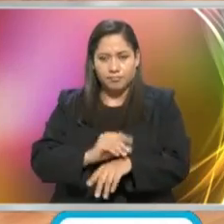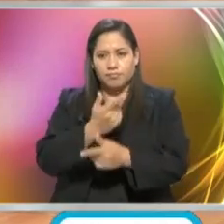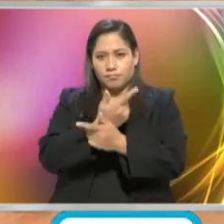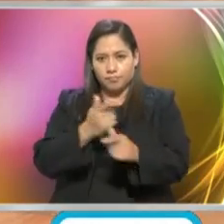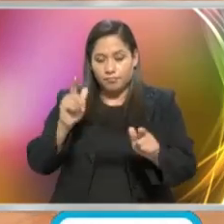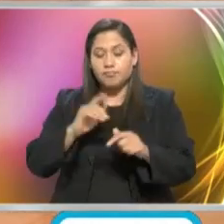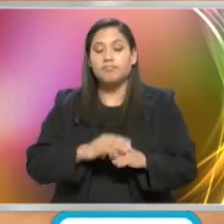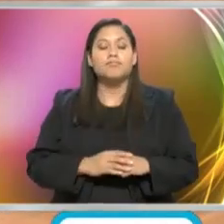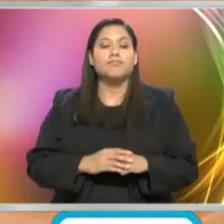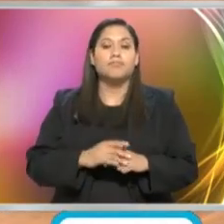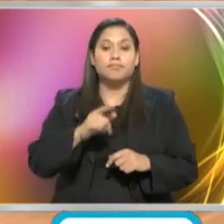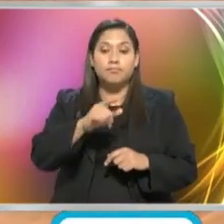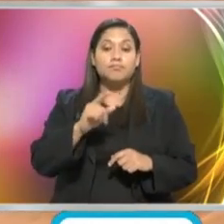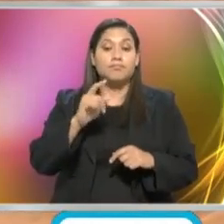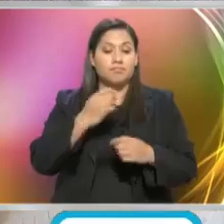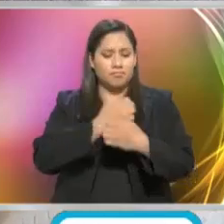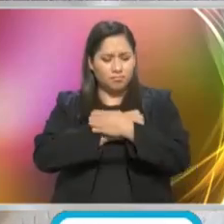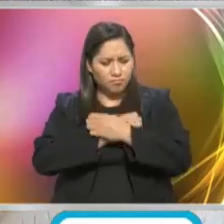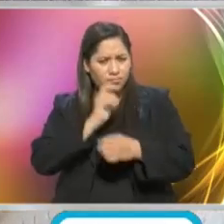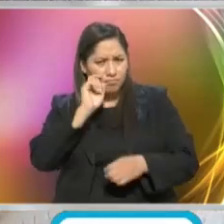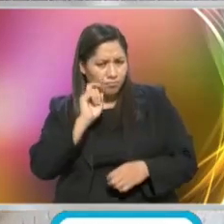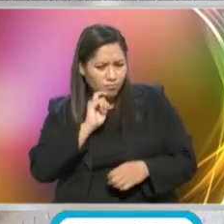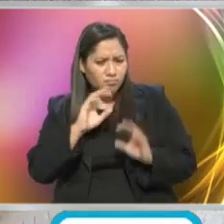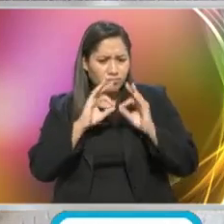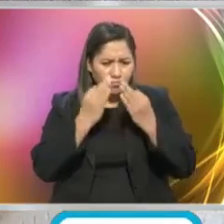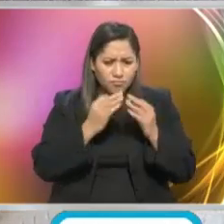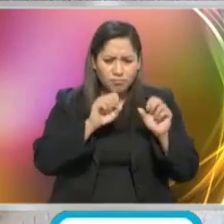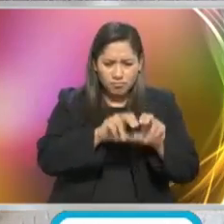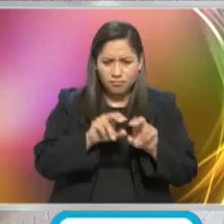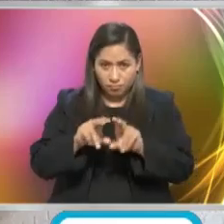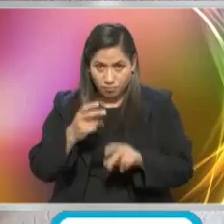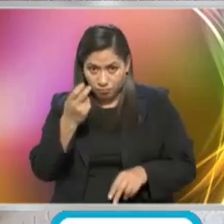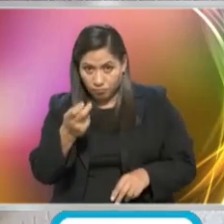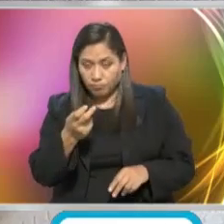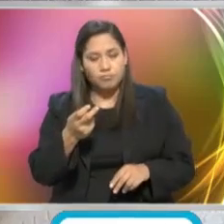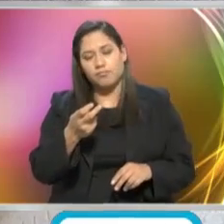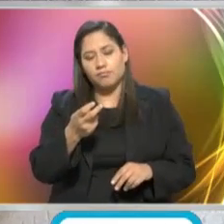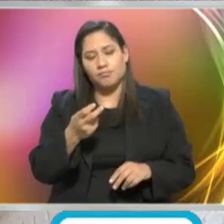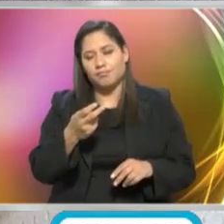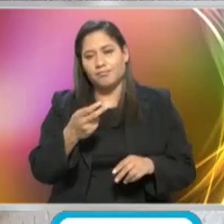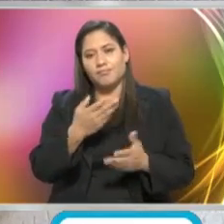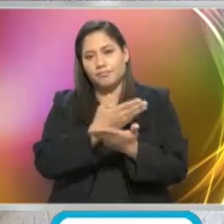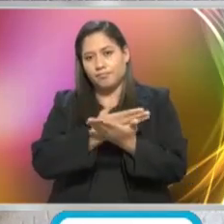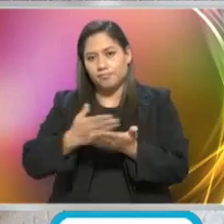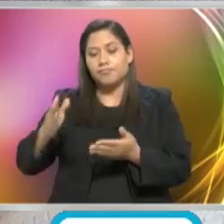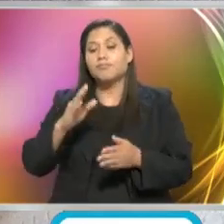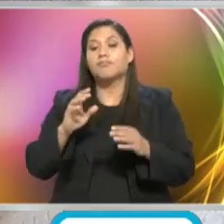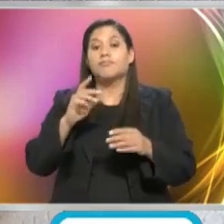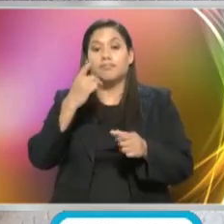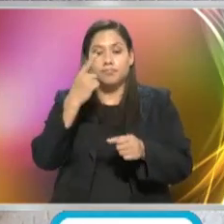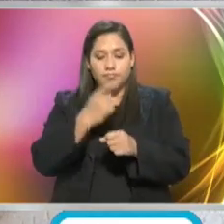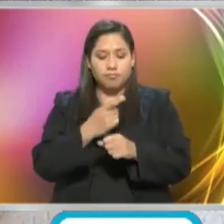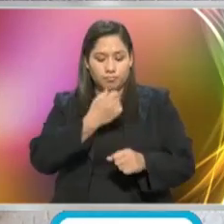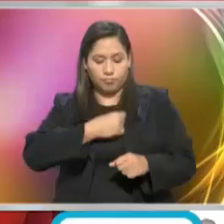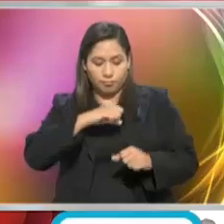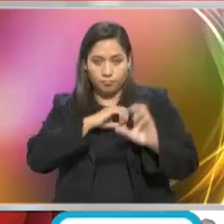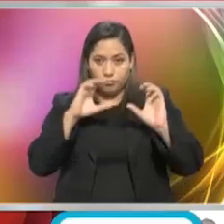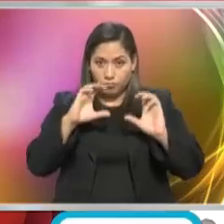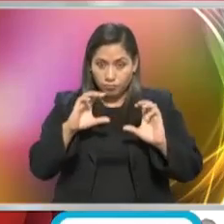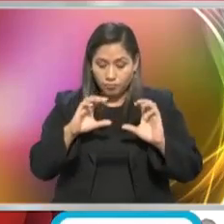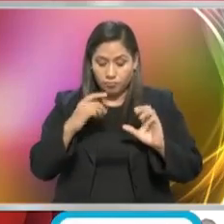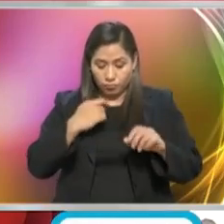sexual, le voy a enseñar posturas sexuales a mi hijo. No tiene nada que ver. La educación sexual tiene que ver en primer lugar con la salud, con